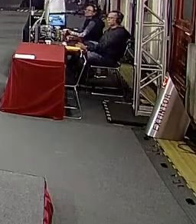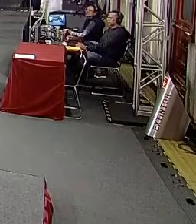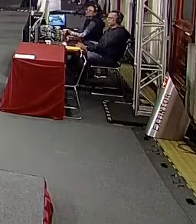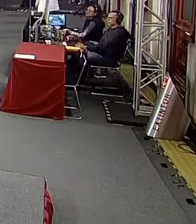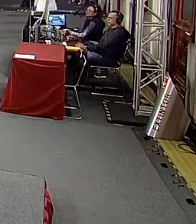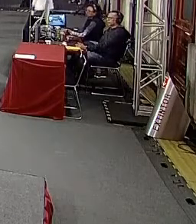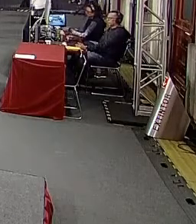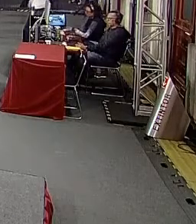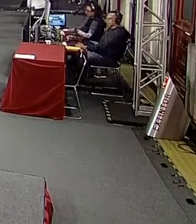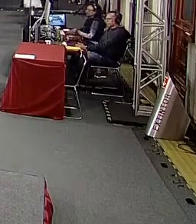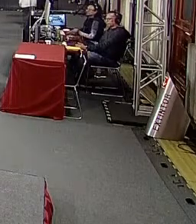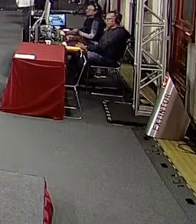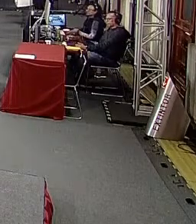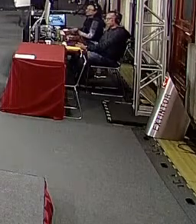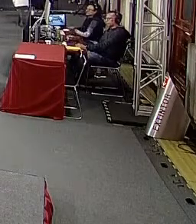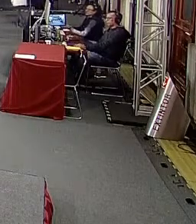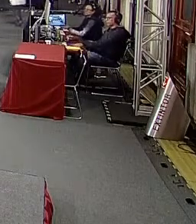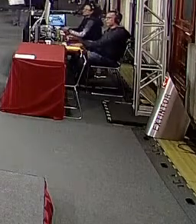Sí.